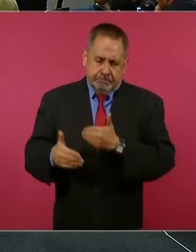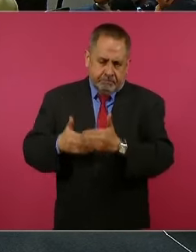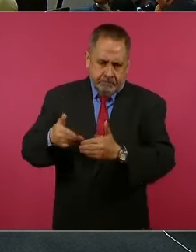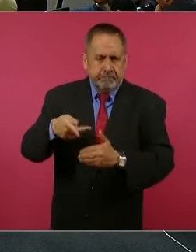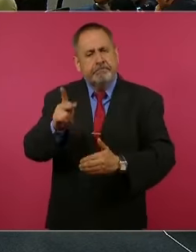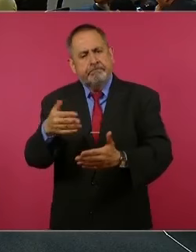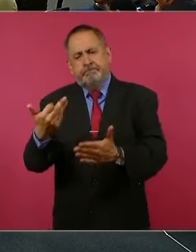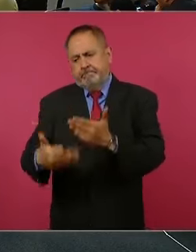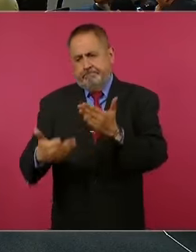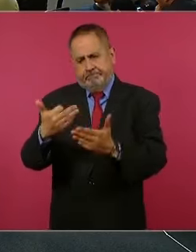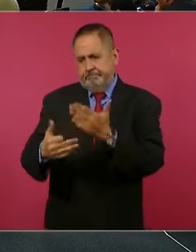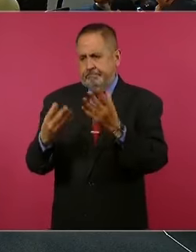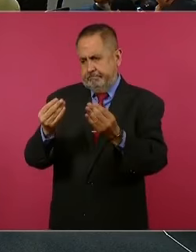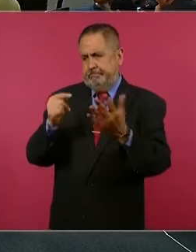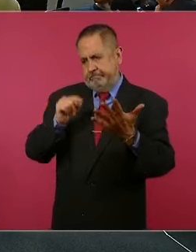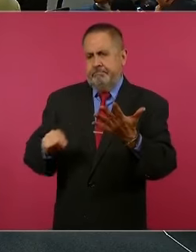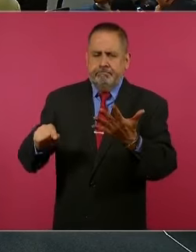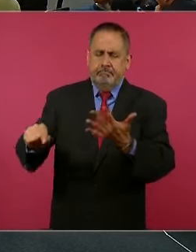mucho